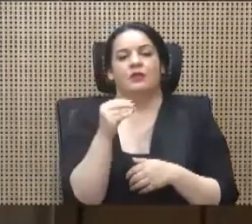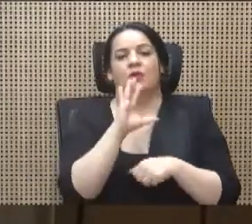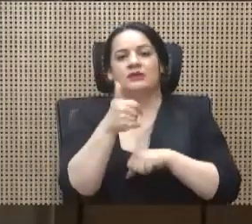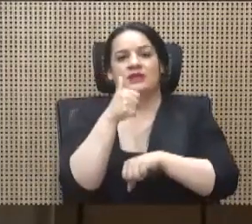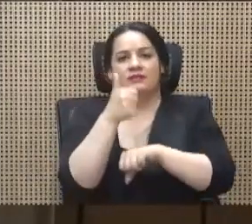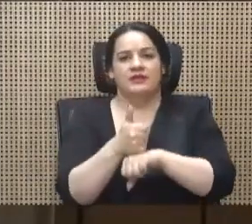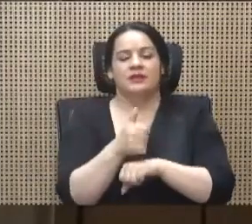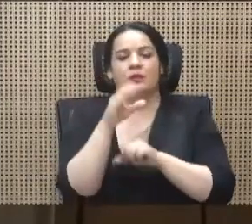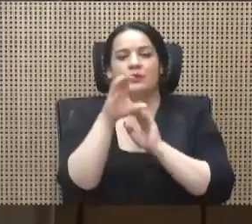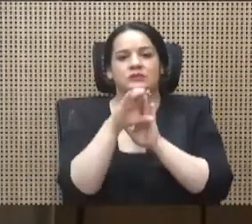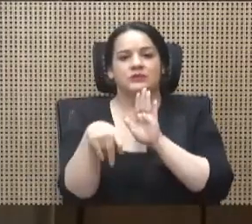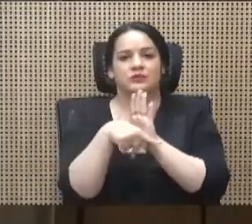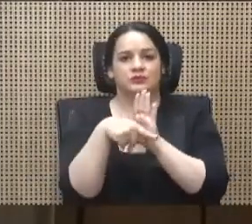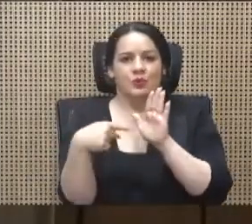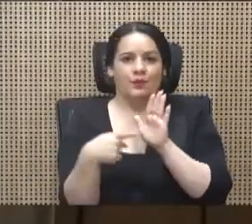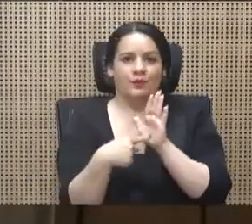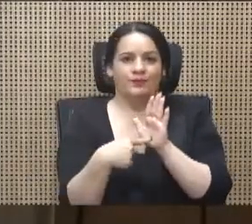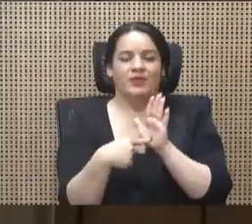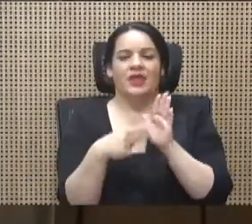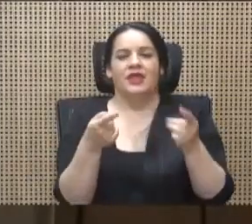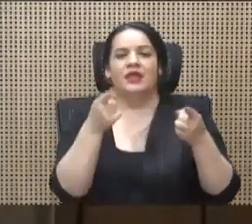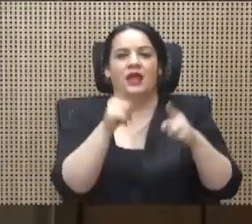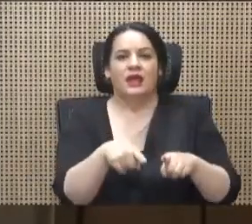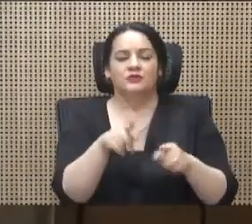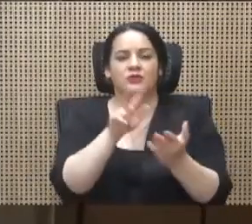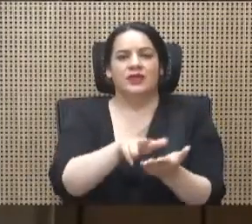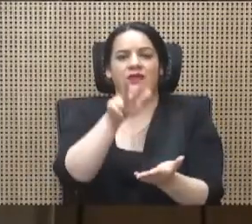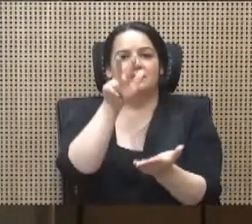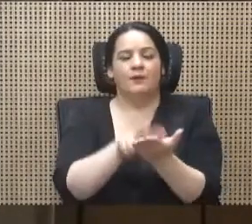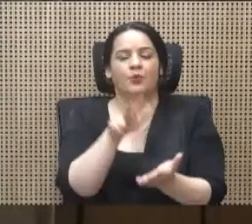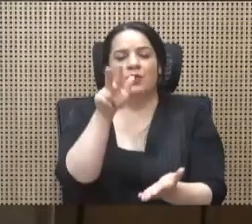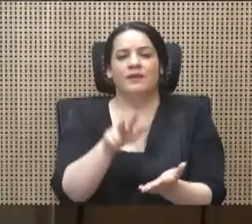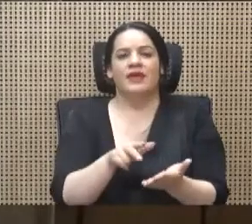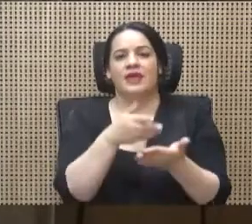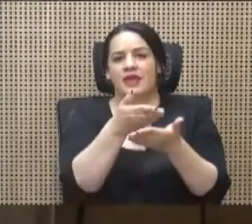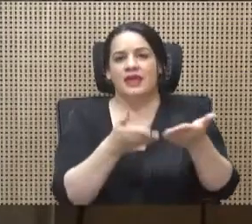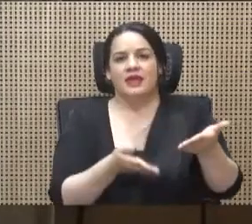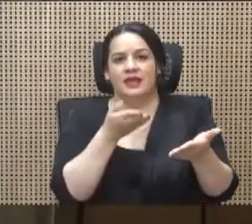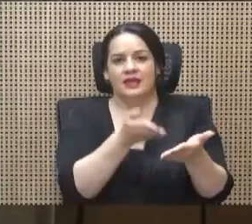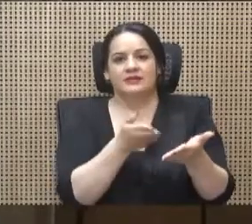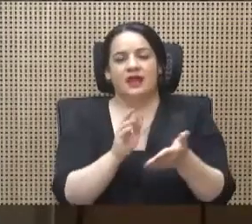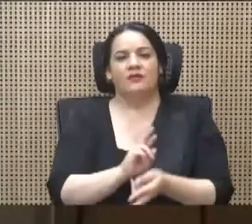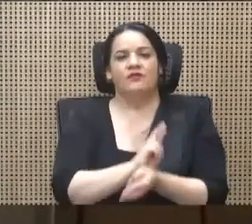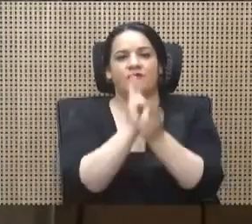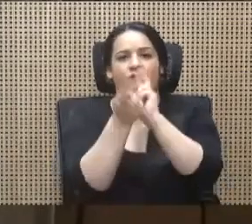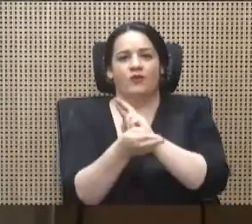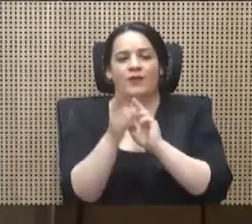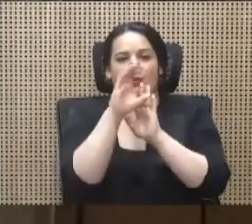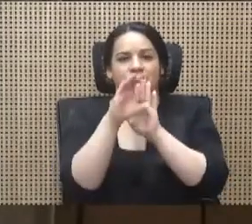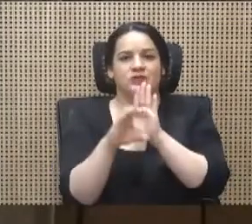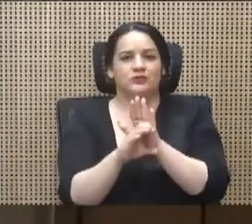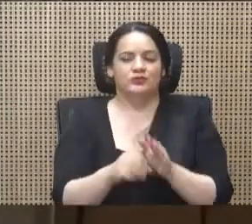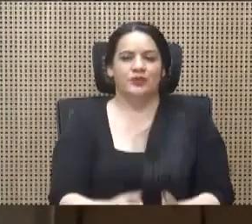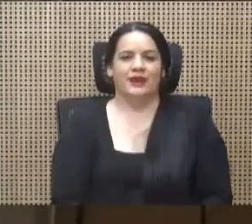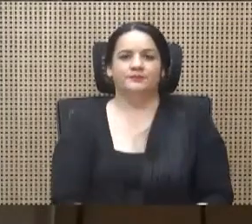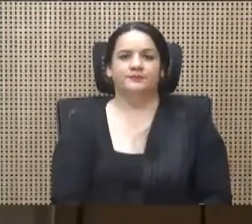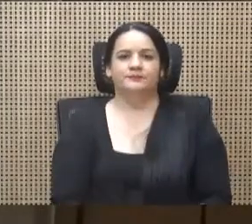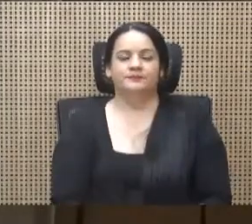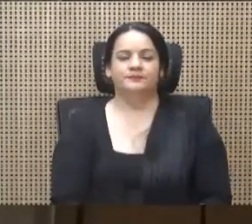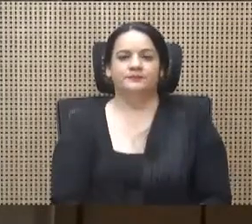que establecería la constitución en caso de ser aprobada esta esta reforma constitucional así